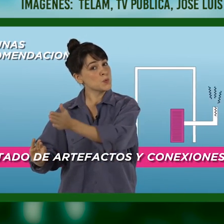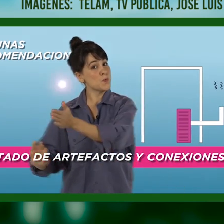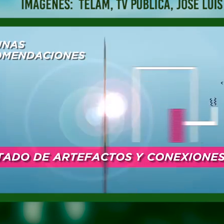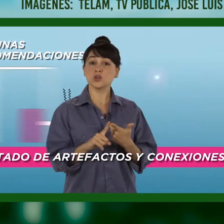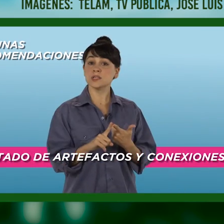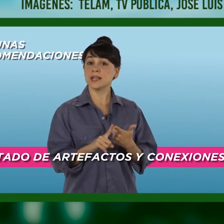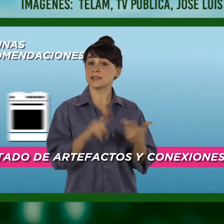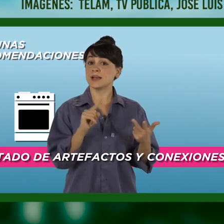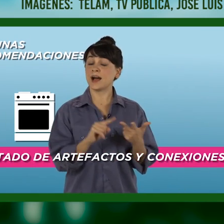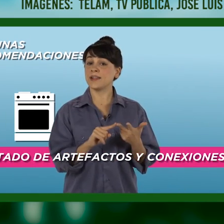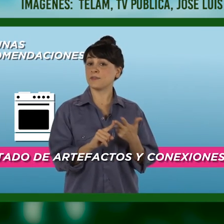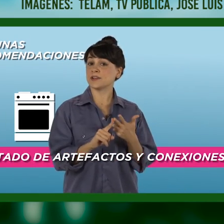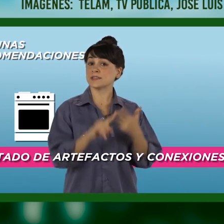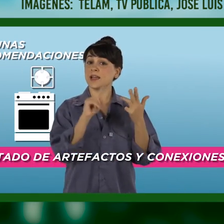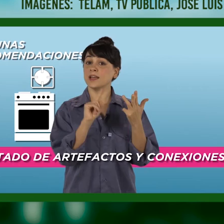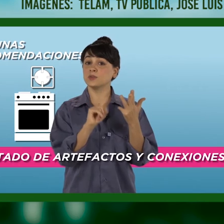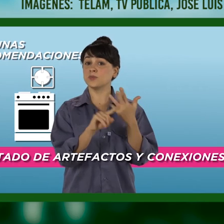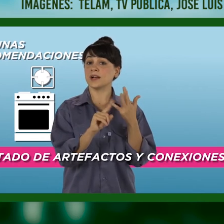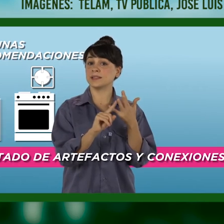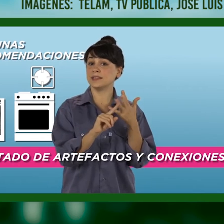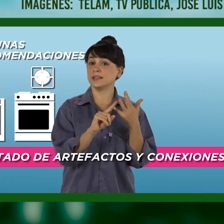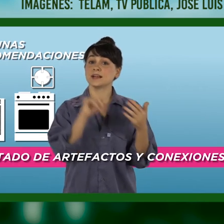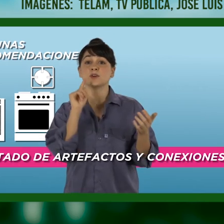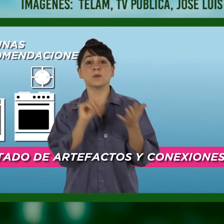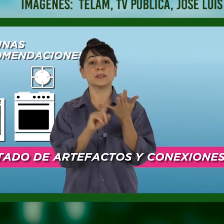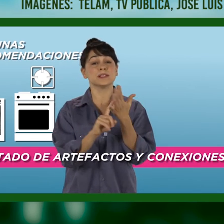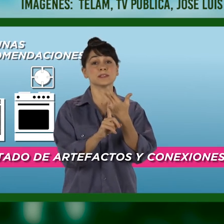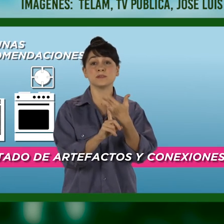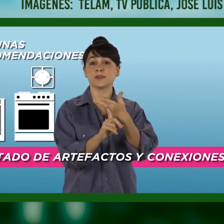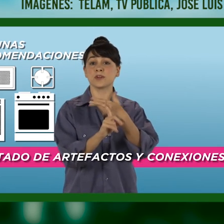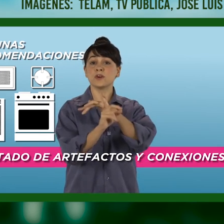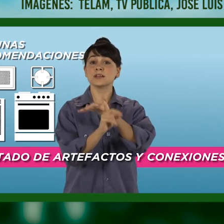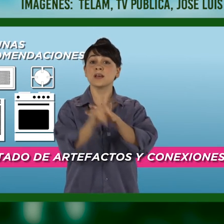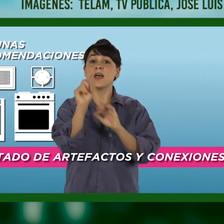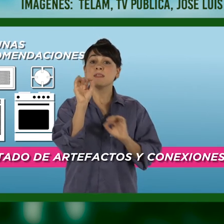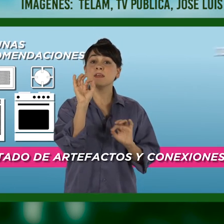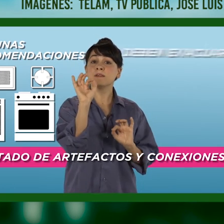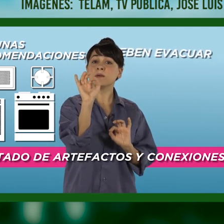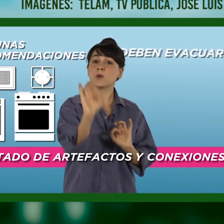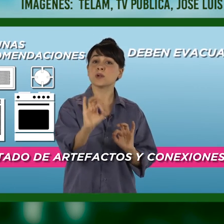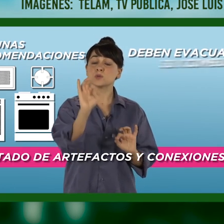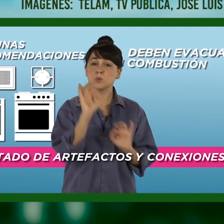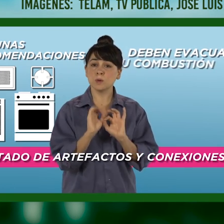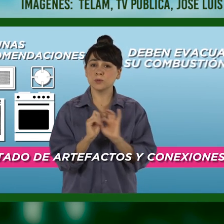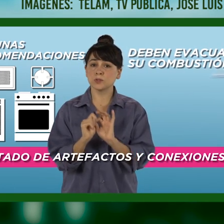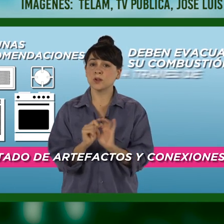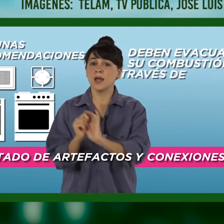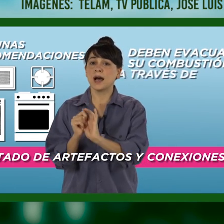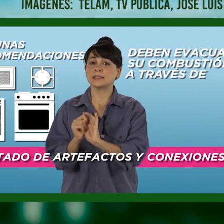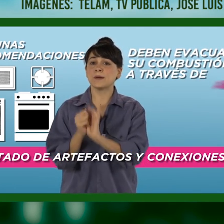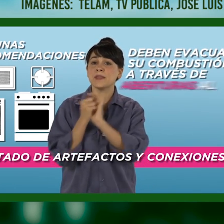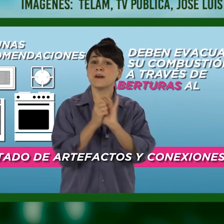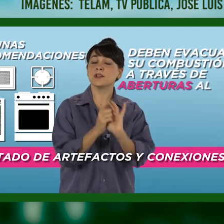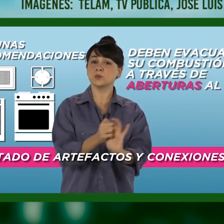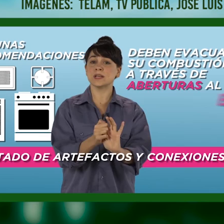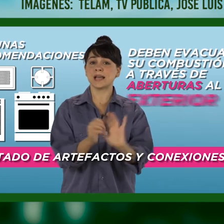esta compensación de equidad se produce en un fideicomiso que fue creado allá en el año 2002, que